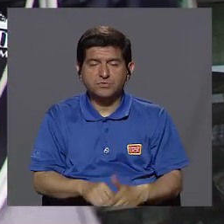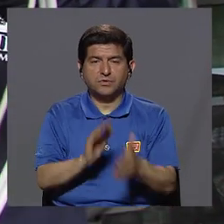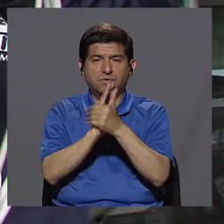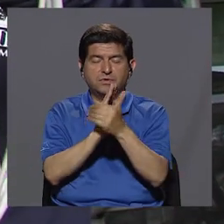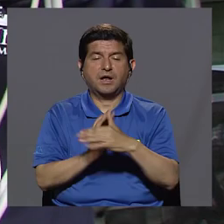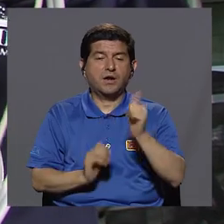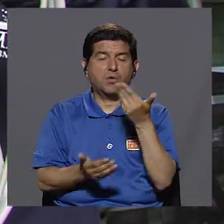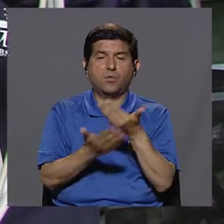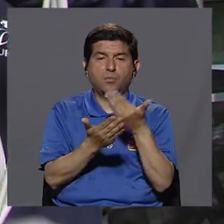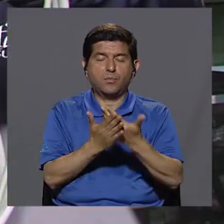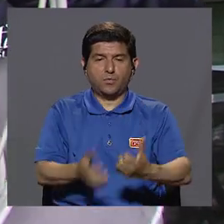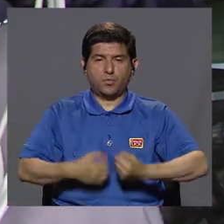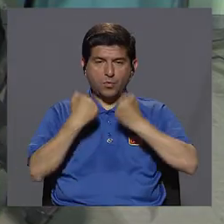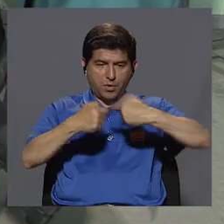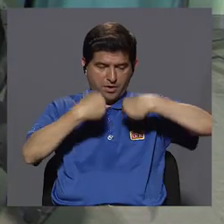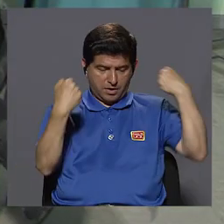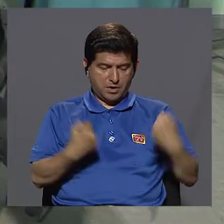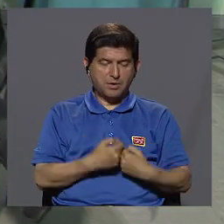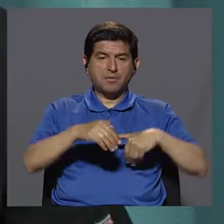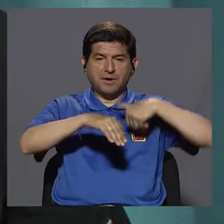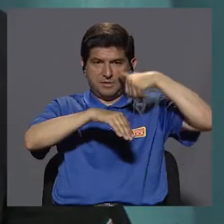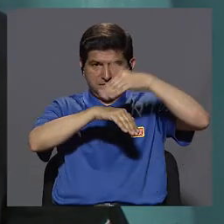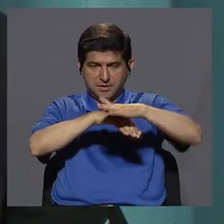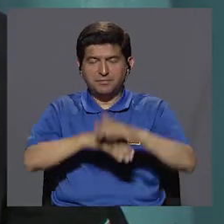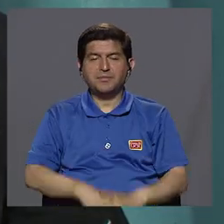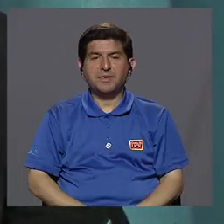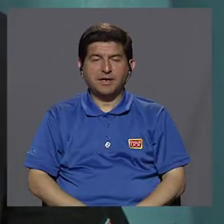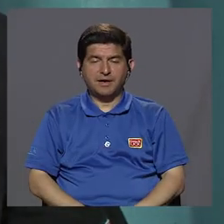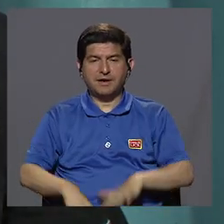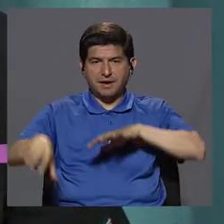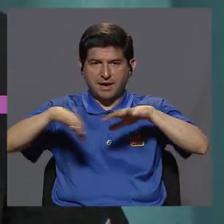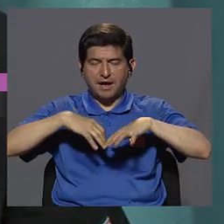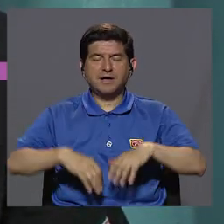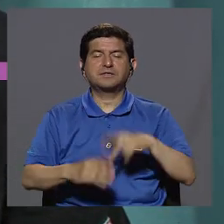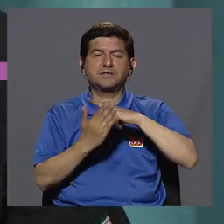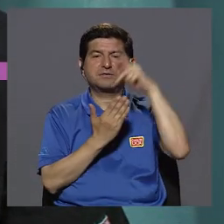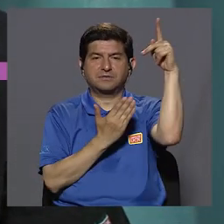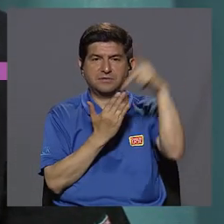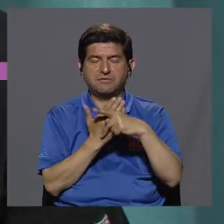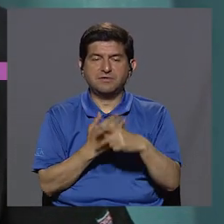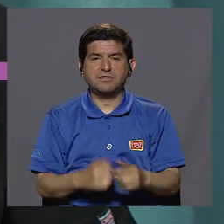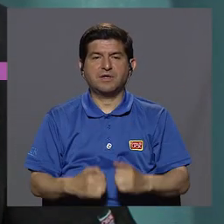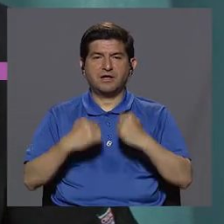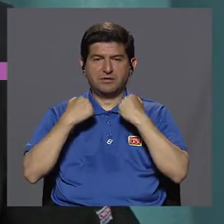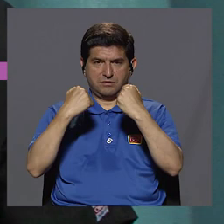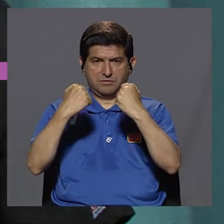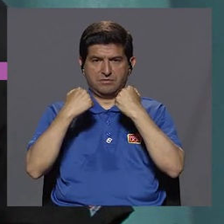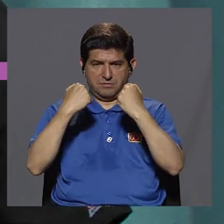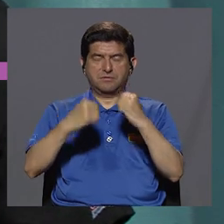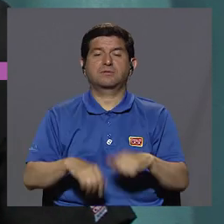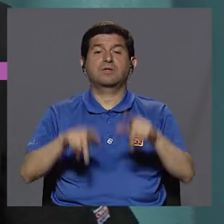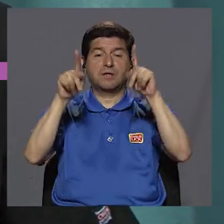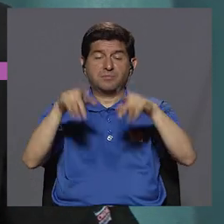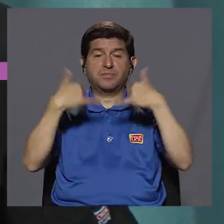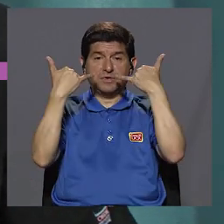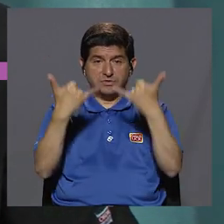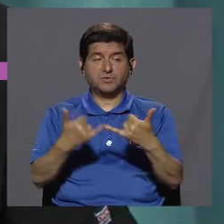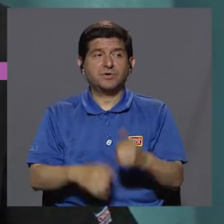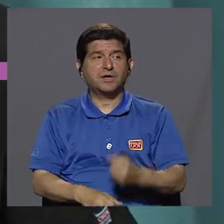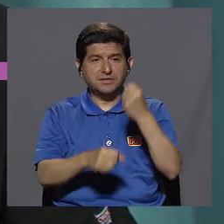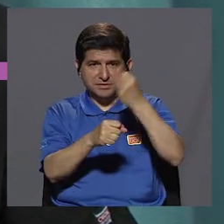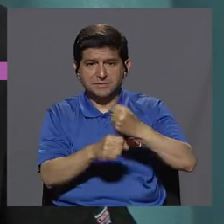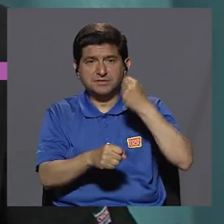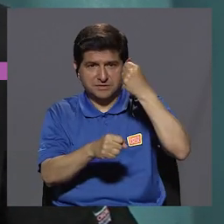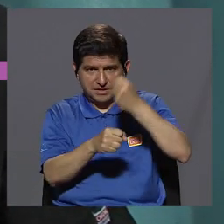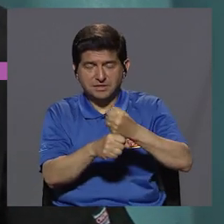prueba de esfuerzo eventualmente al ejercicios ya más programados al gimnasio y son pacientes también que se van con su tarea